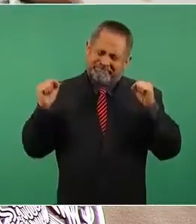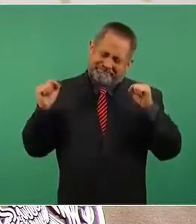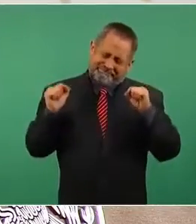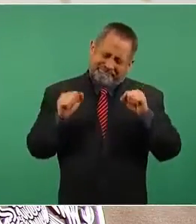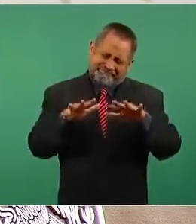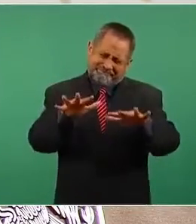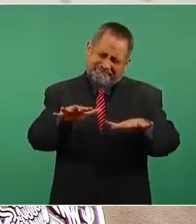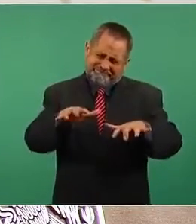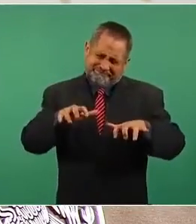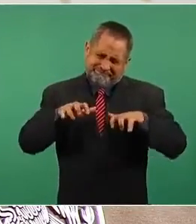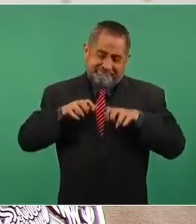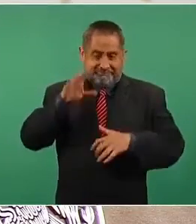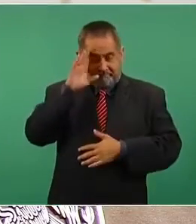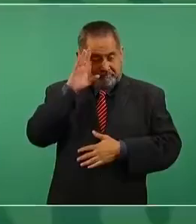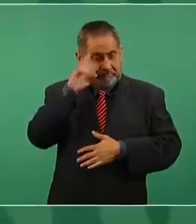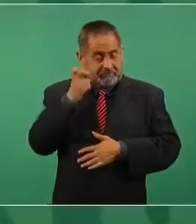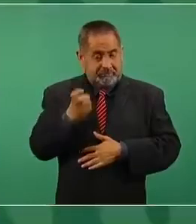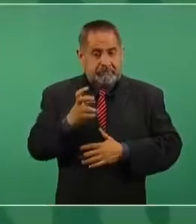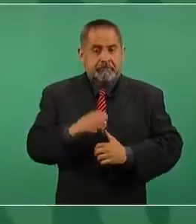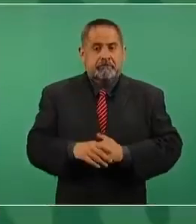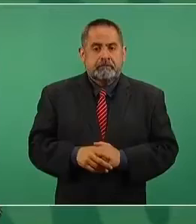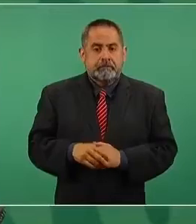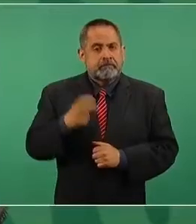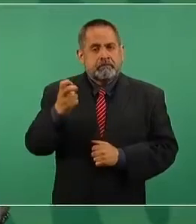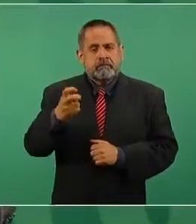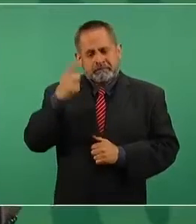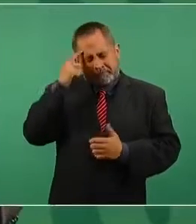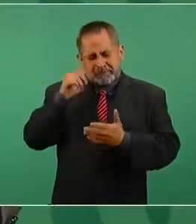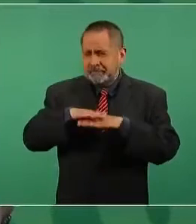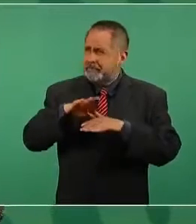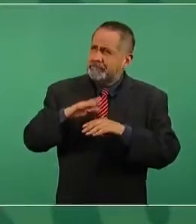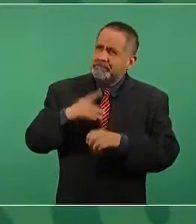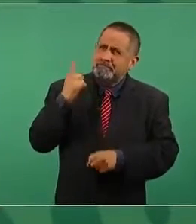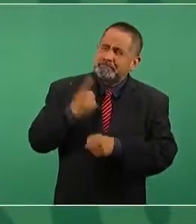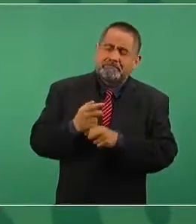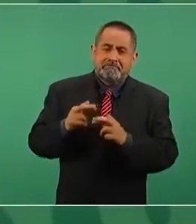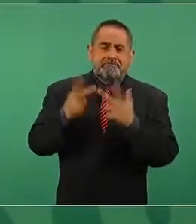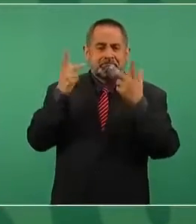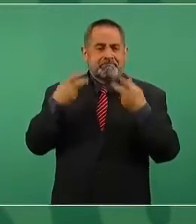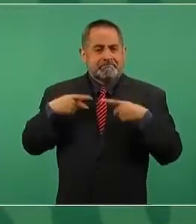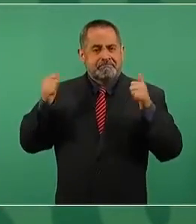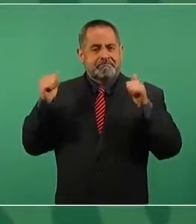enorme, creo que ha sido la más grande.